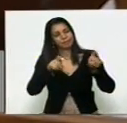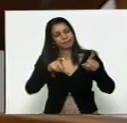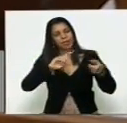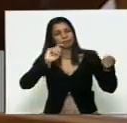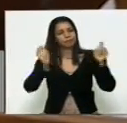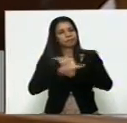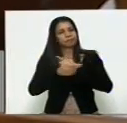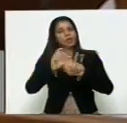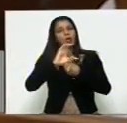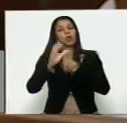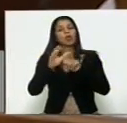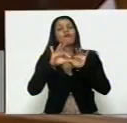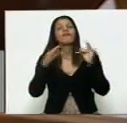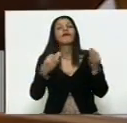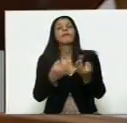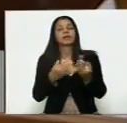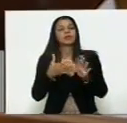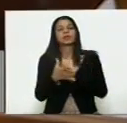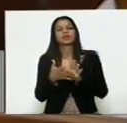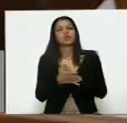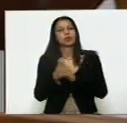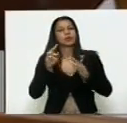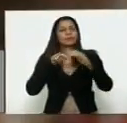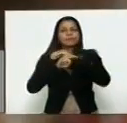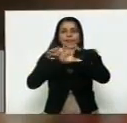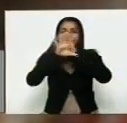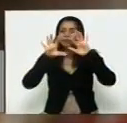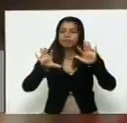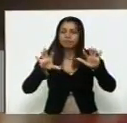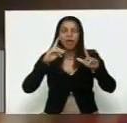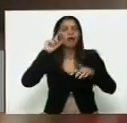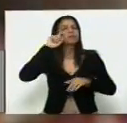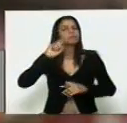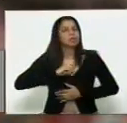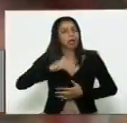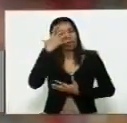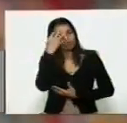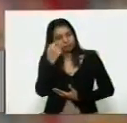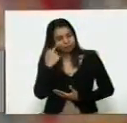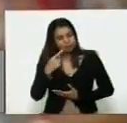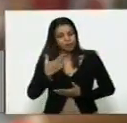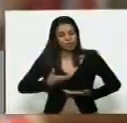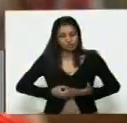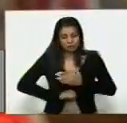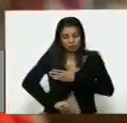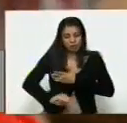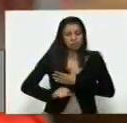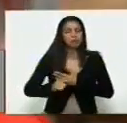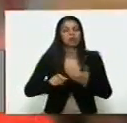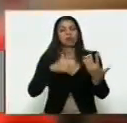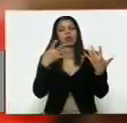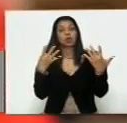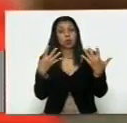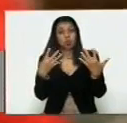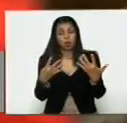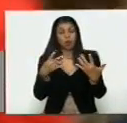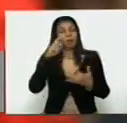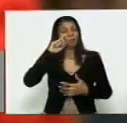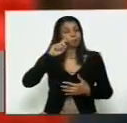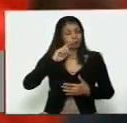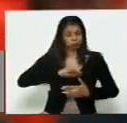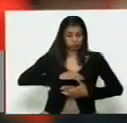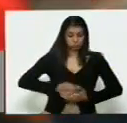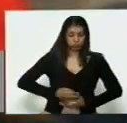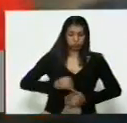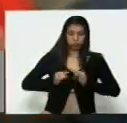transformación cultural de las familias en relación con la visión integral del parto y nacimiento humanizado. 9. La gestación no es